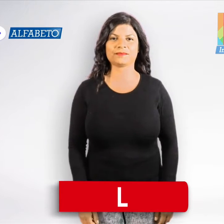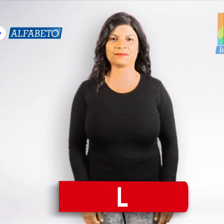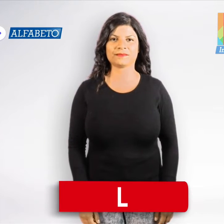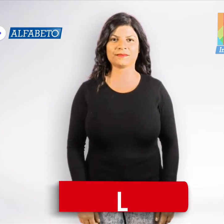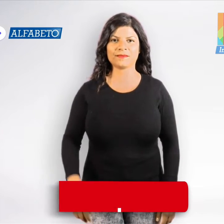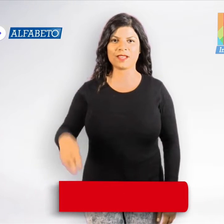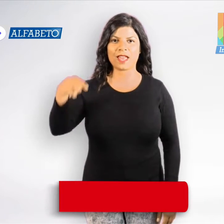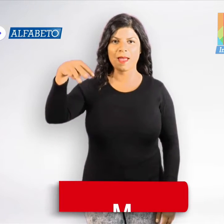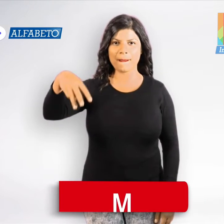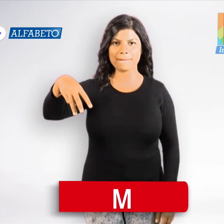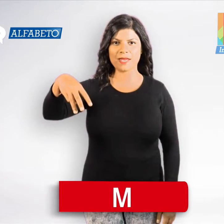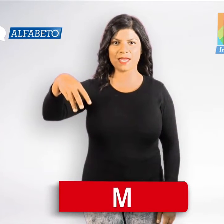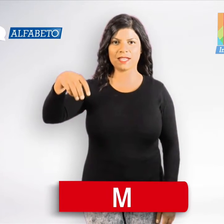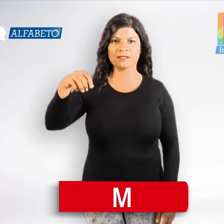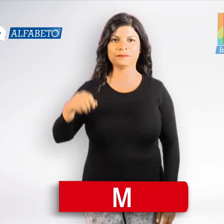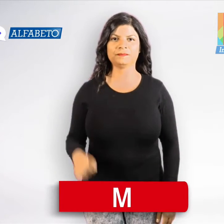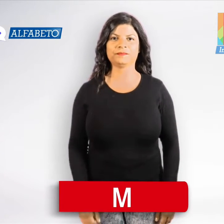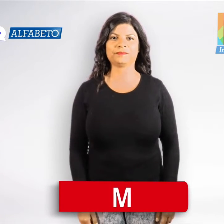M